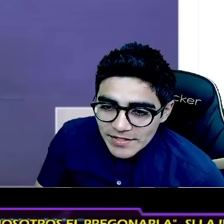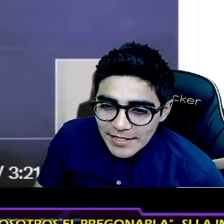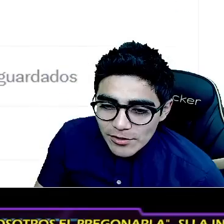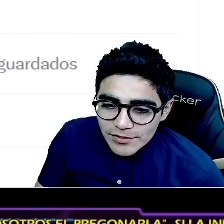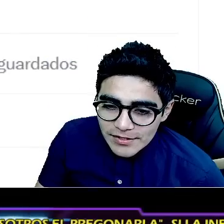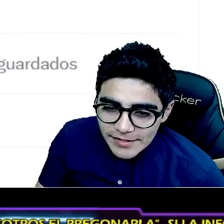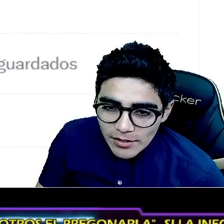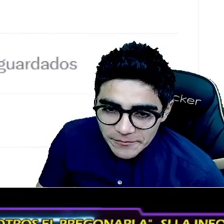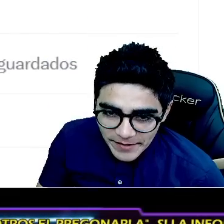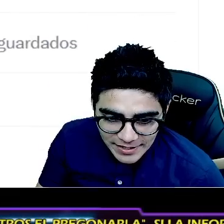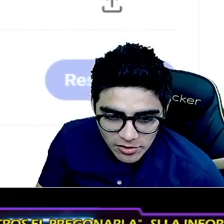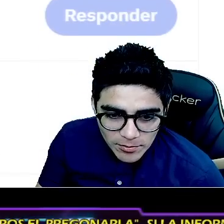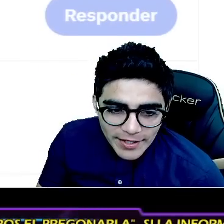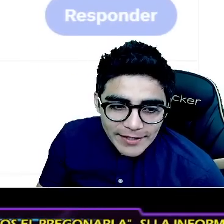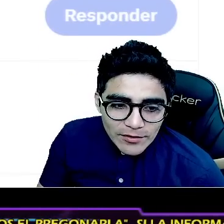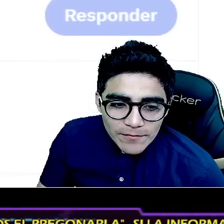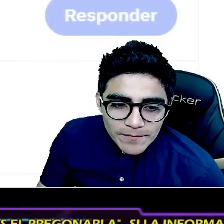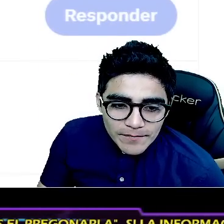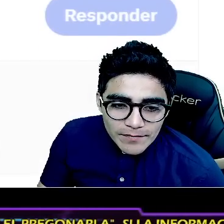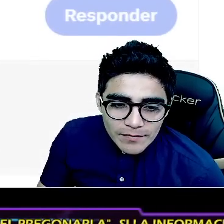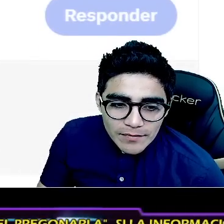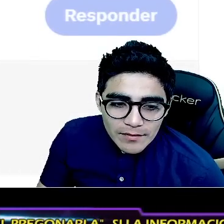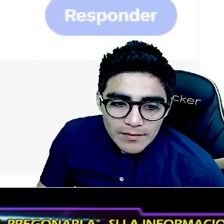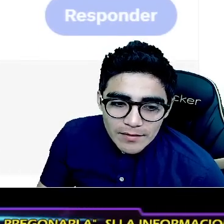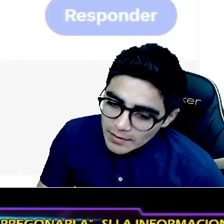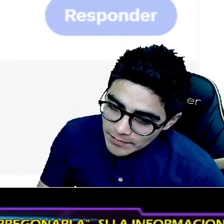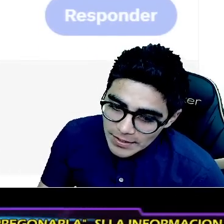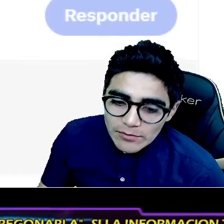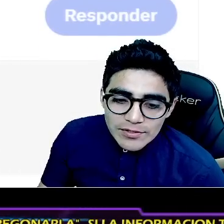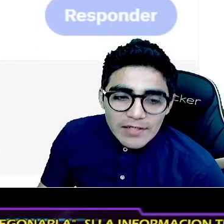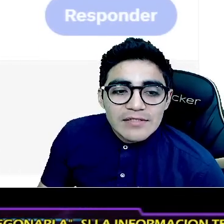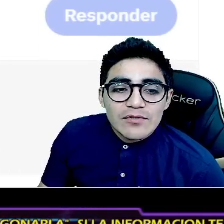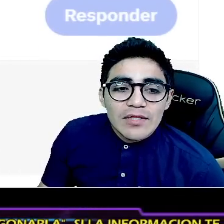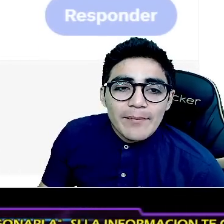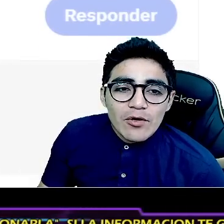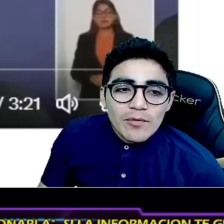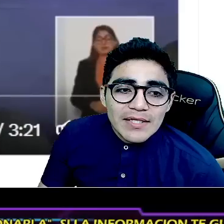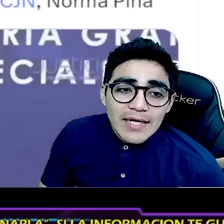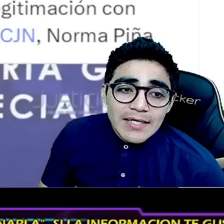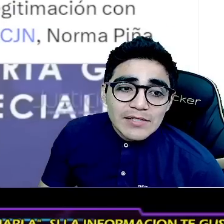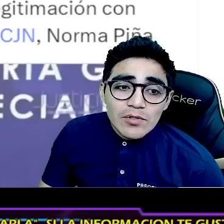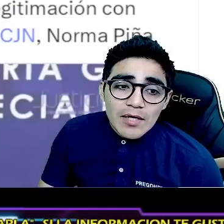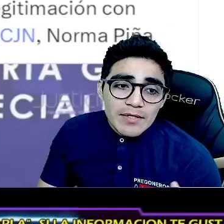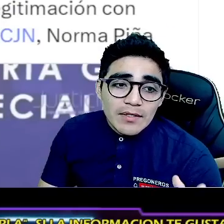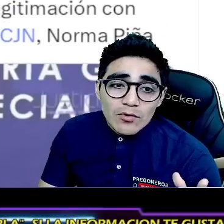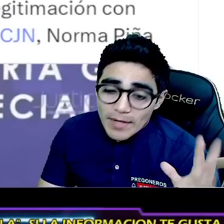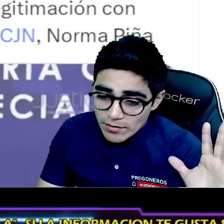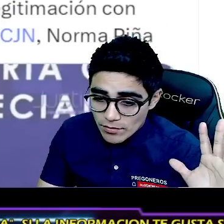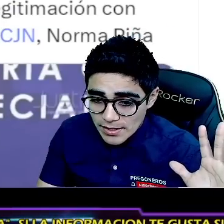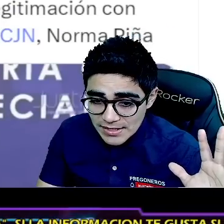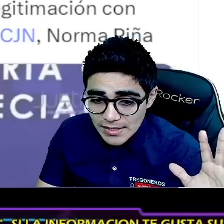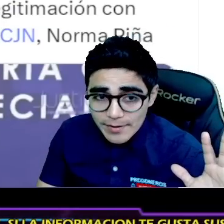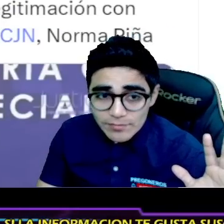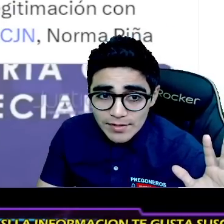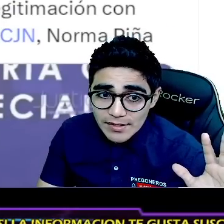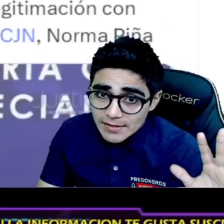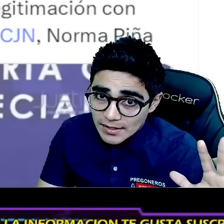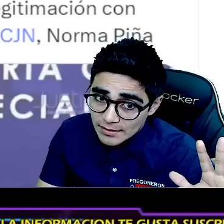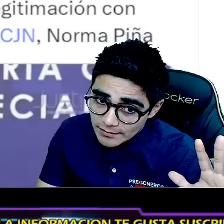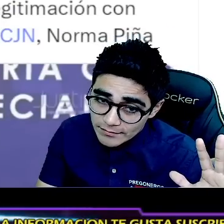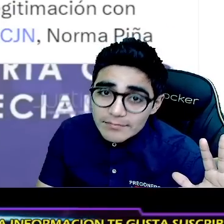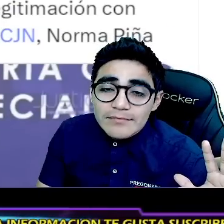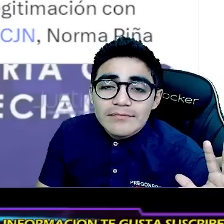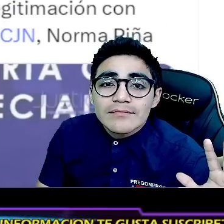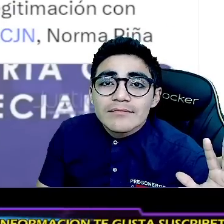Los comentarios se hicieron esperar, ¿cómo de que no? Y miren ustedes, no de la mejor manera, y eso que viene de un medio que ya saben ustedes